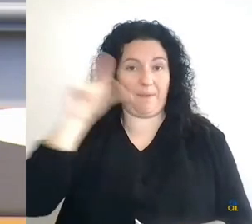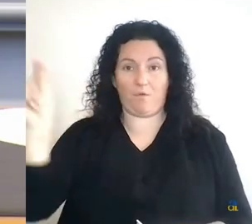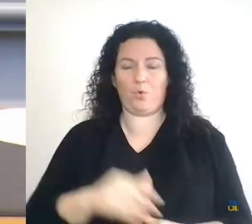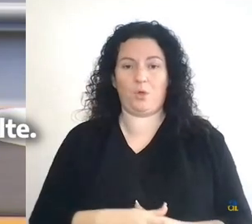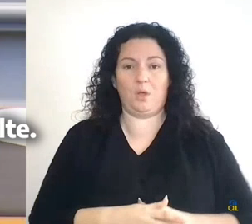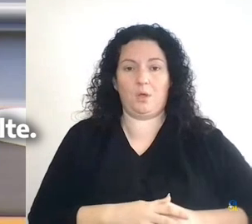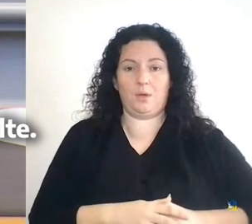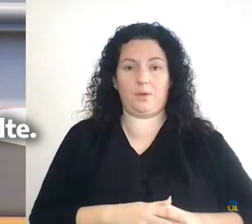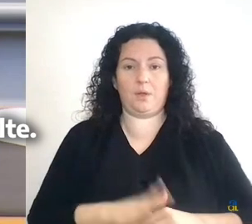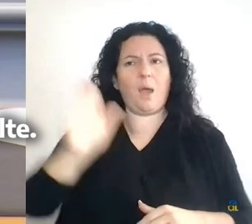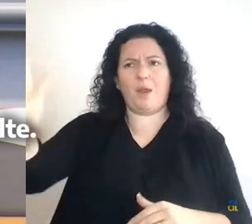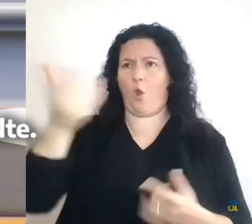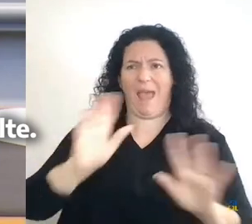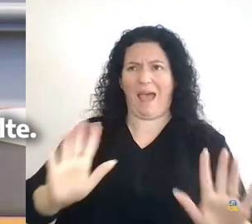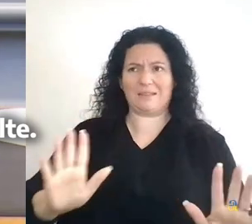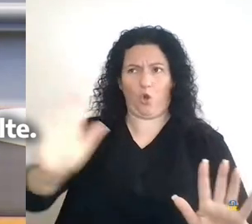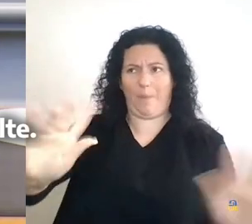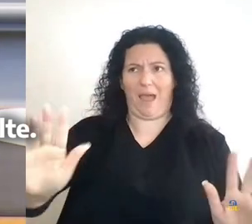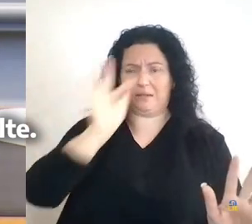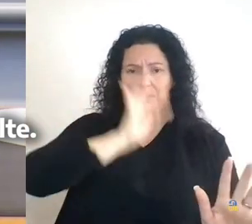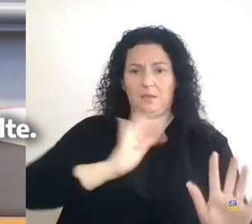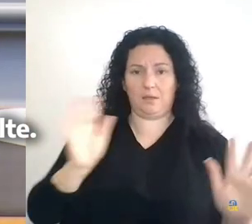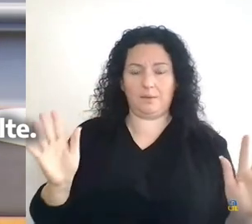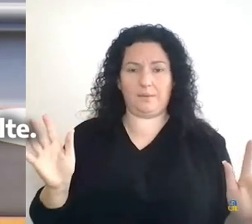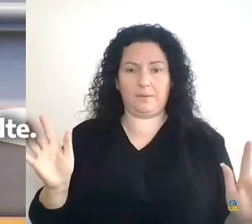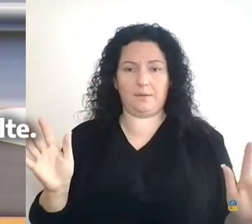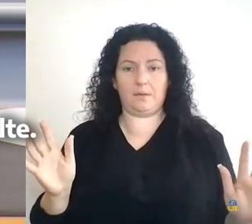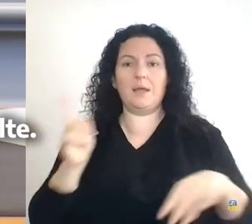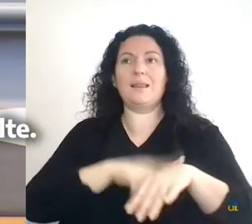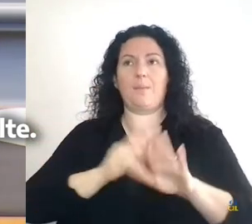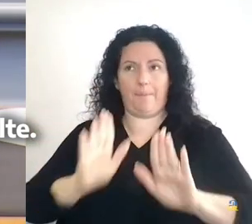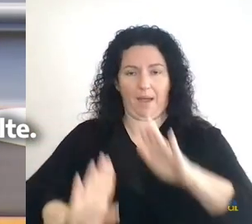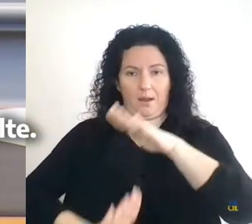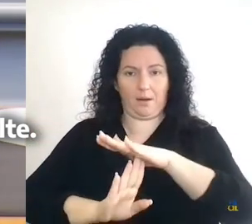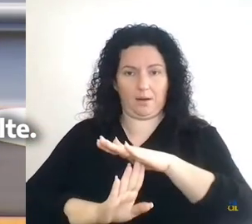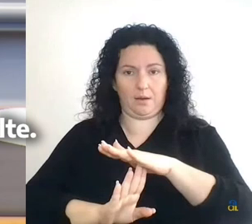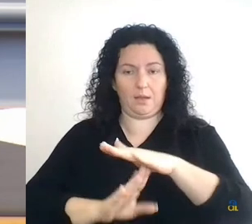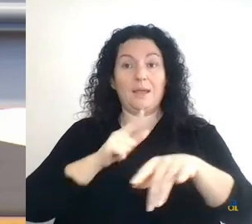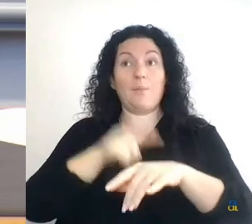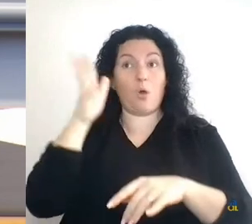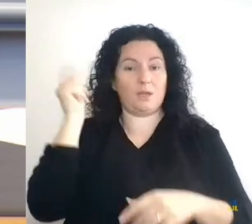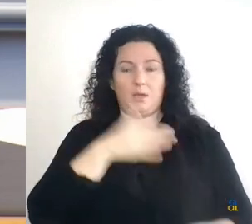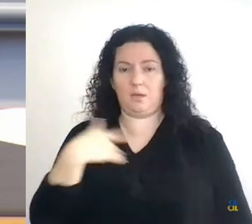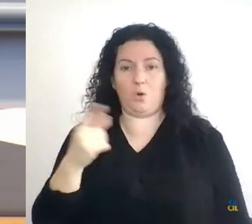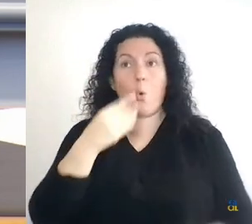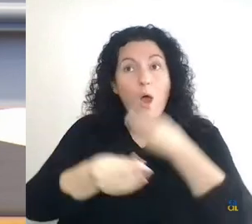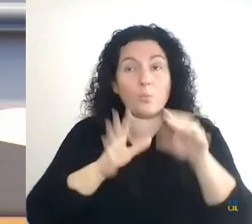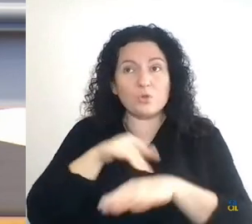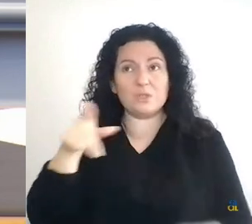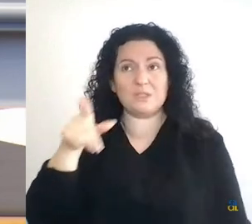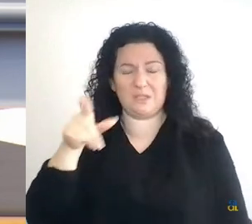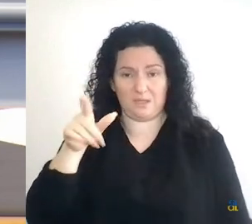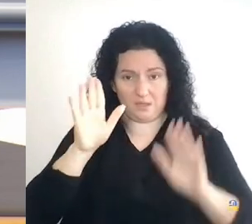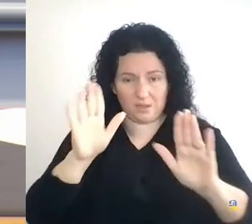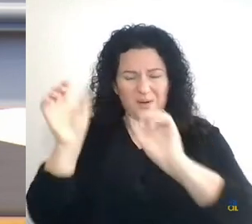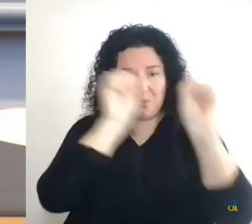Ni me haga así. Es la tercera vegada que usted permite que se me insulte. Para el reloj, no quiero hurtarle tiempo. La tercera vegada. Si lo hago por usted, estoy amparándole a usted. Si